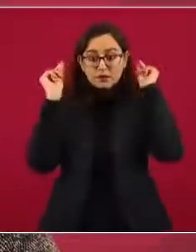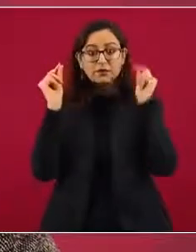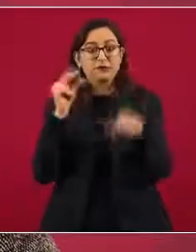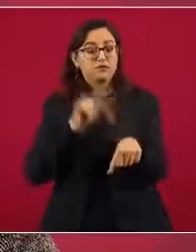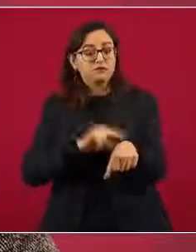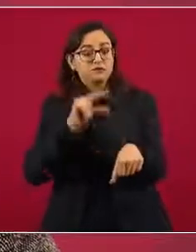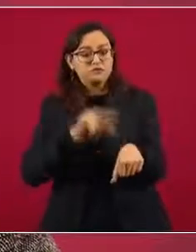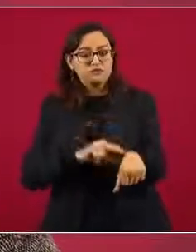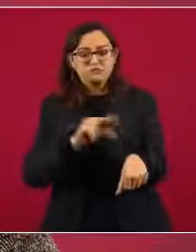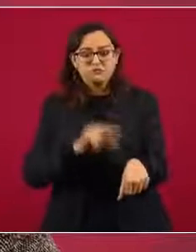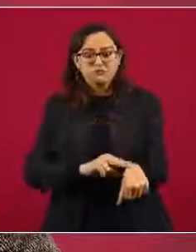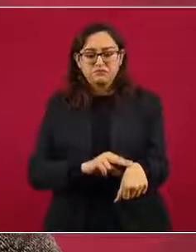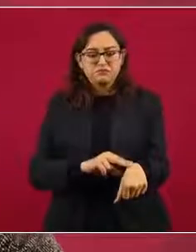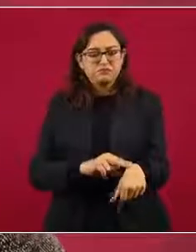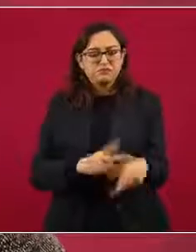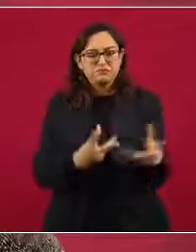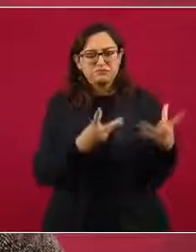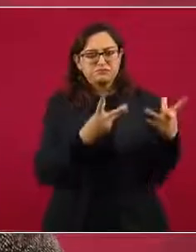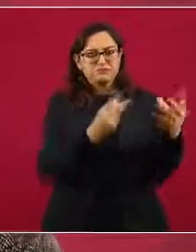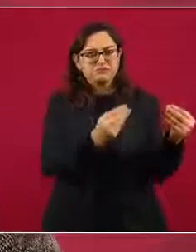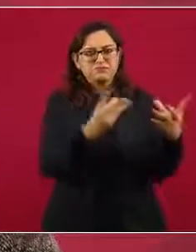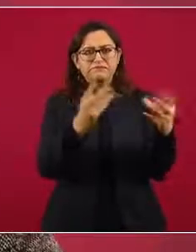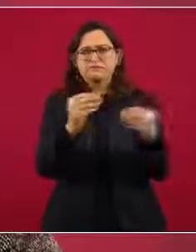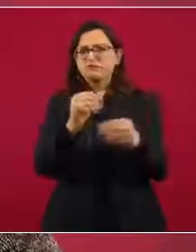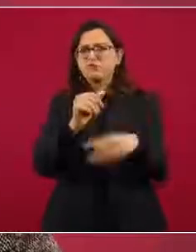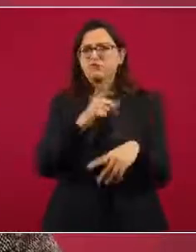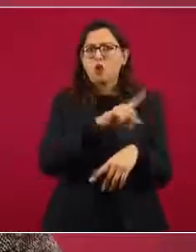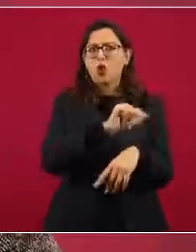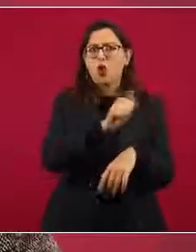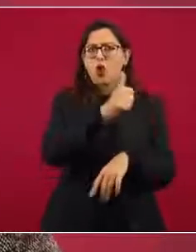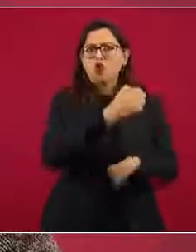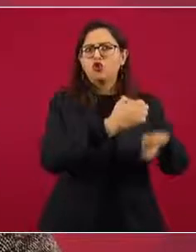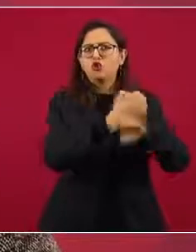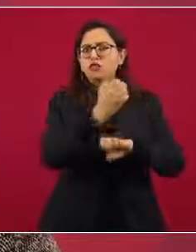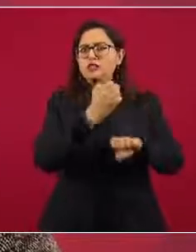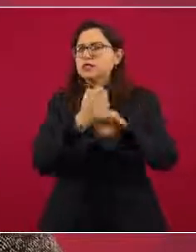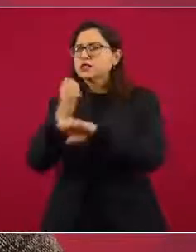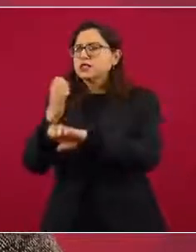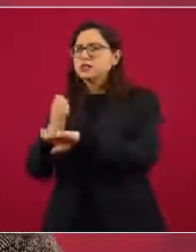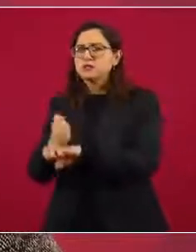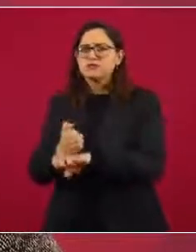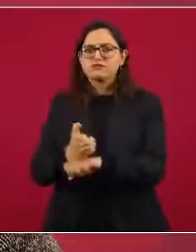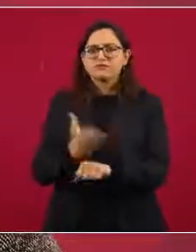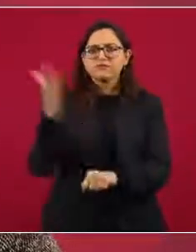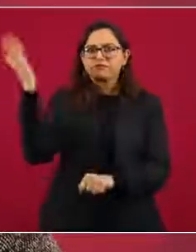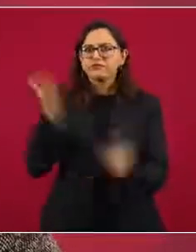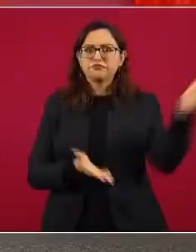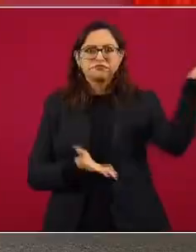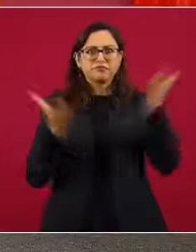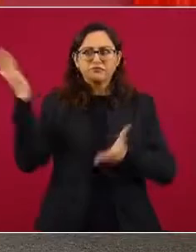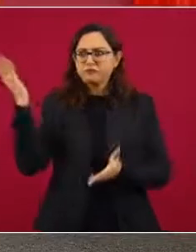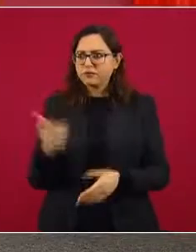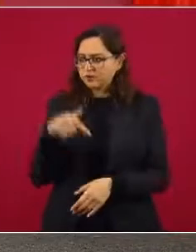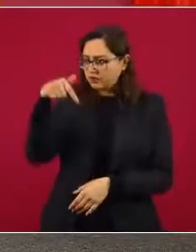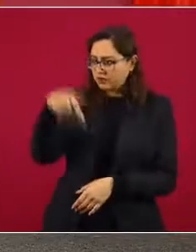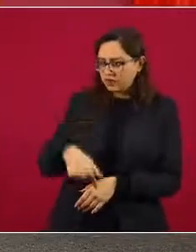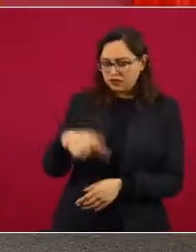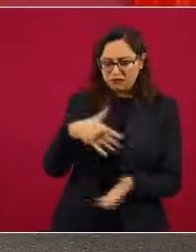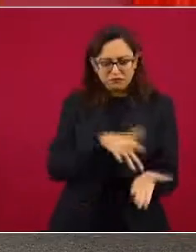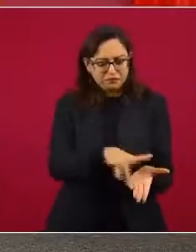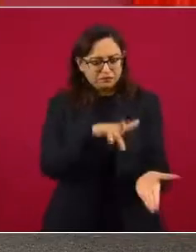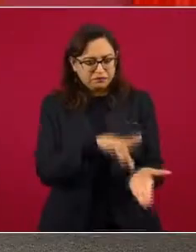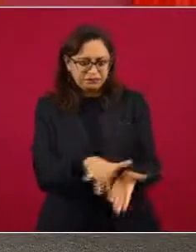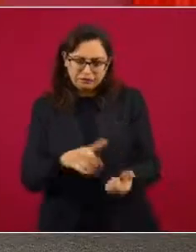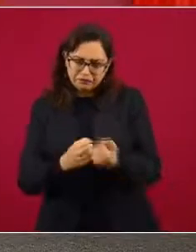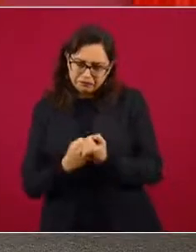de profesionistas de la salud de diferentes estados de la República que vienen a apoyar, a echarles un